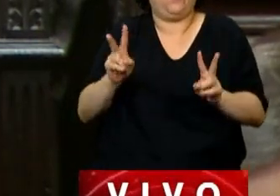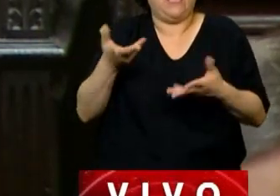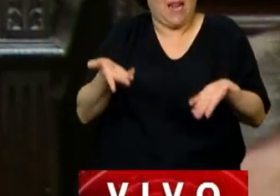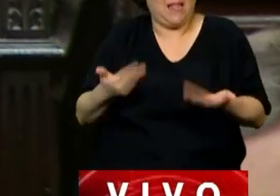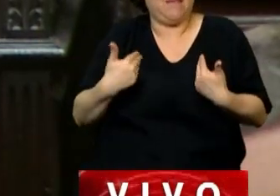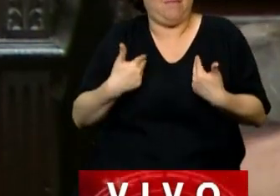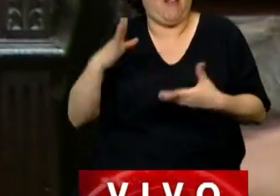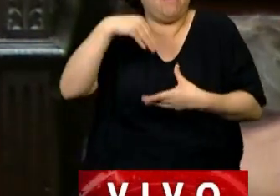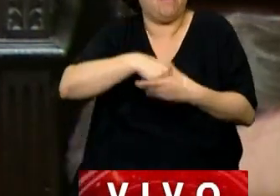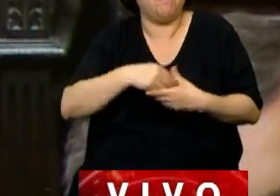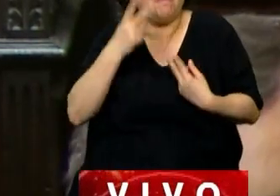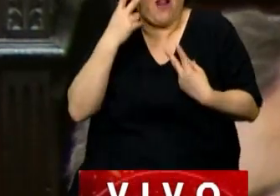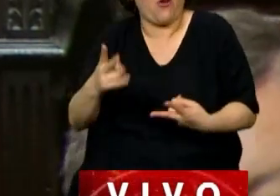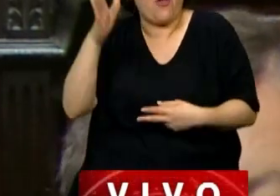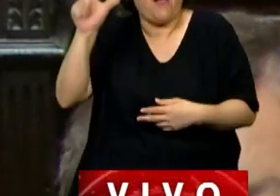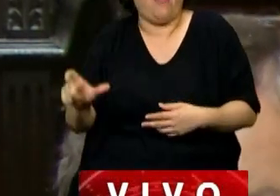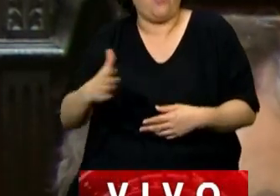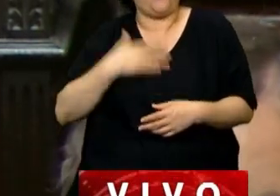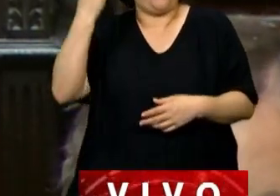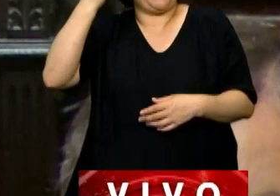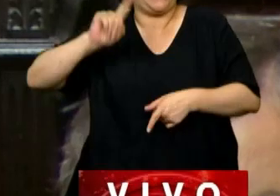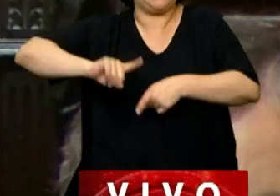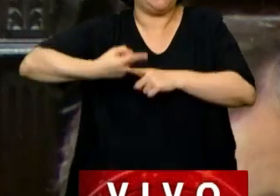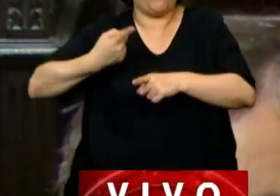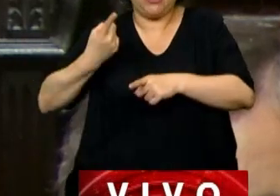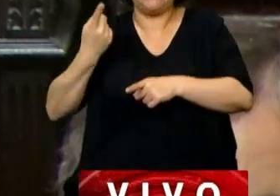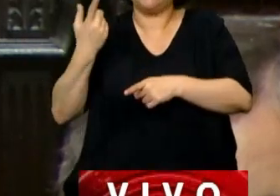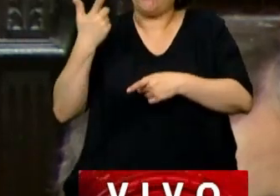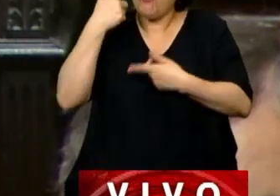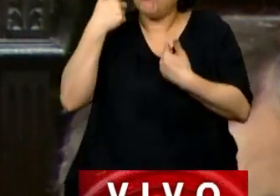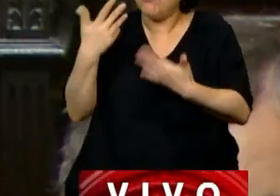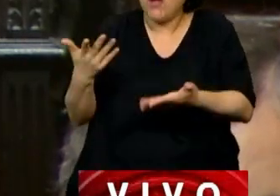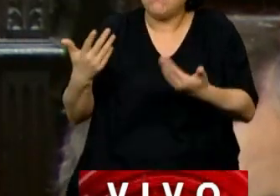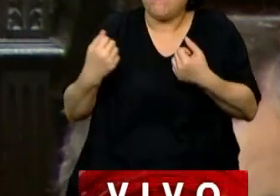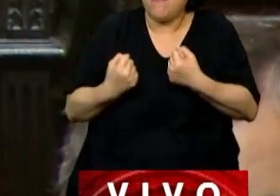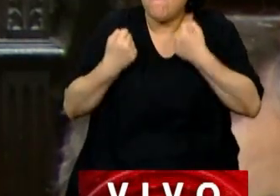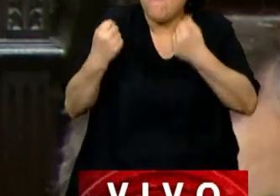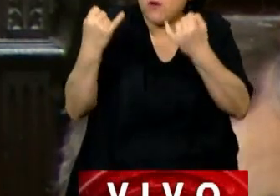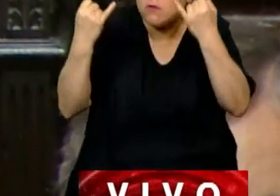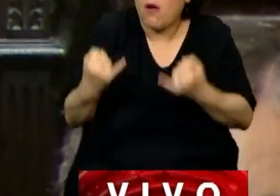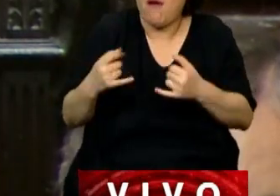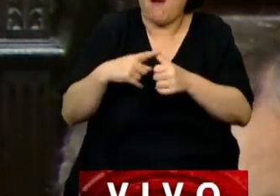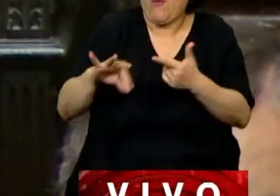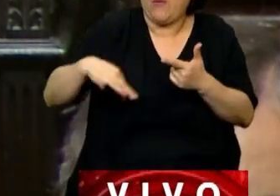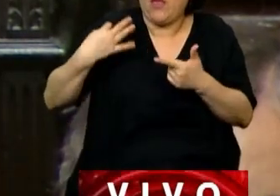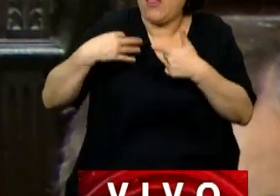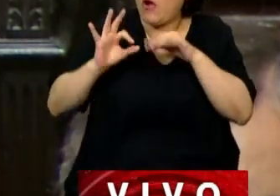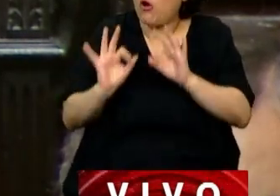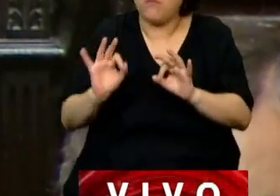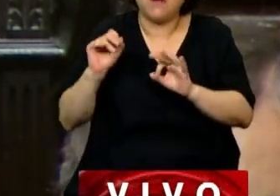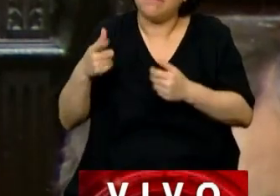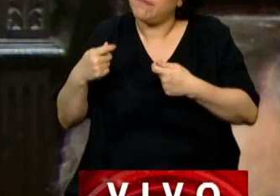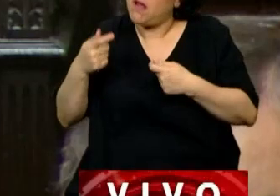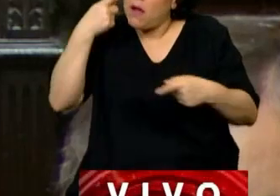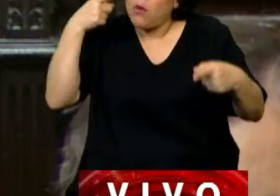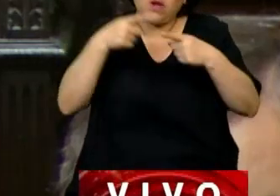Justicialista. Un dirigente político que ha puesto sus esfuerzos y su vida completa para transformar la vida de los